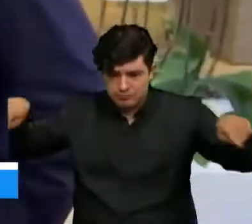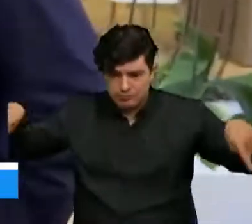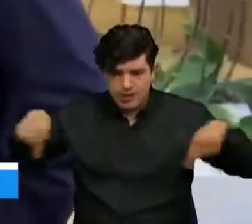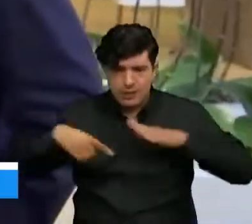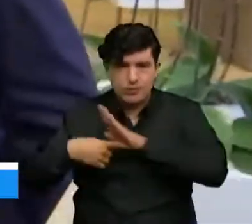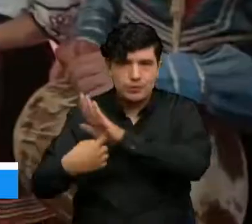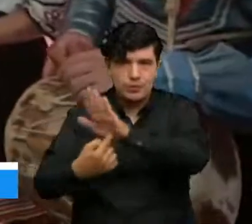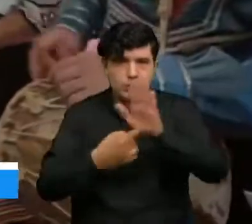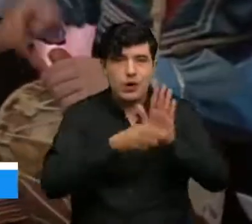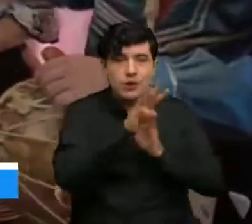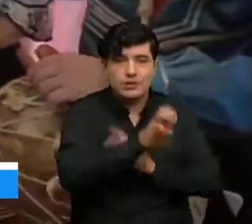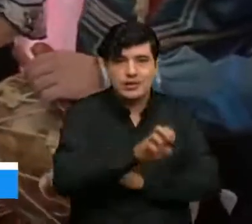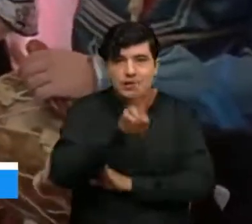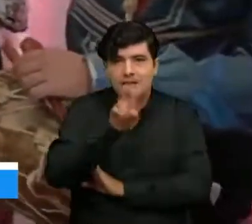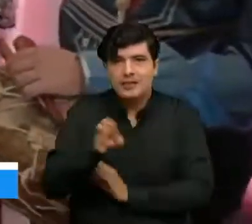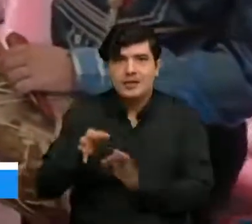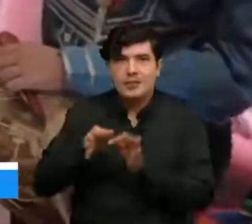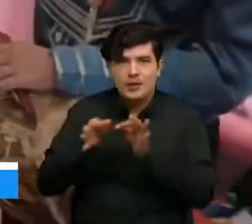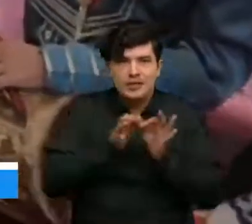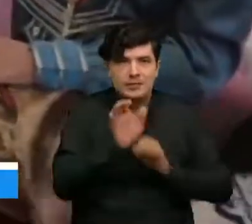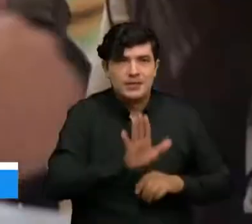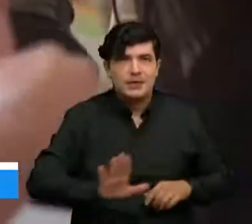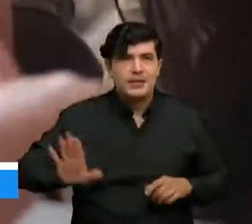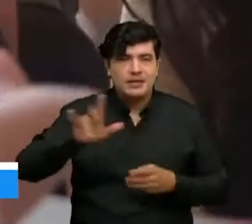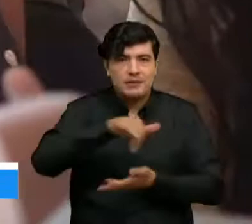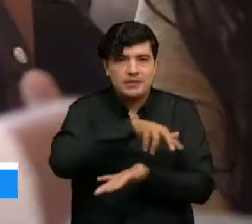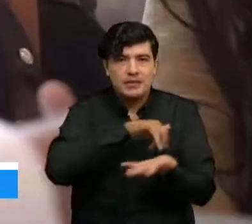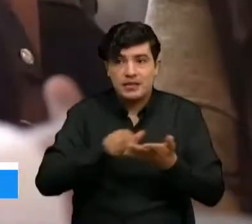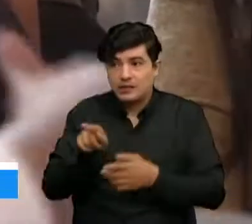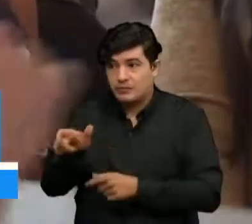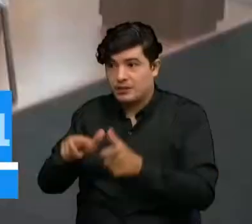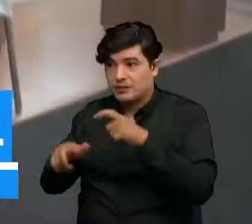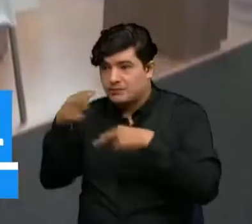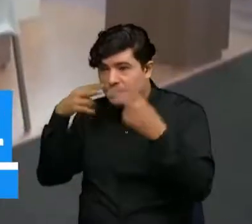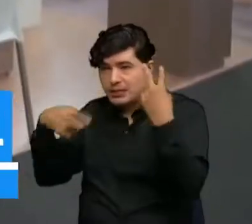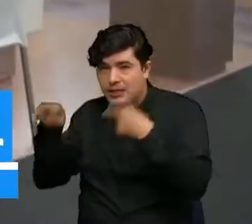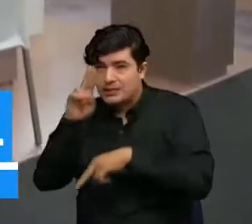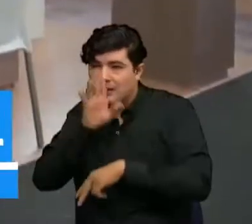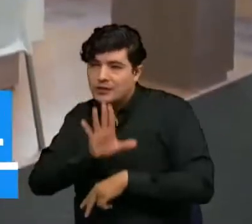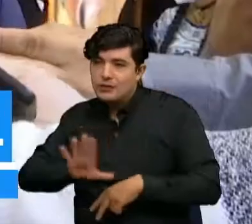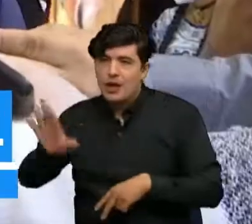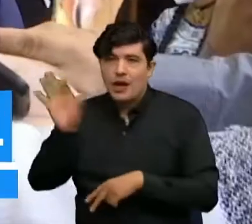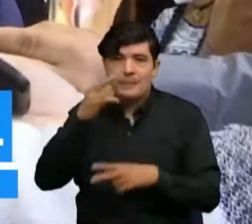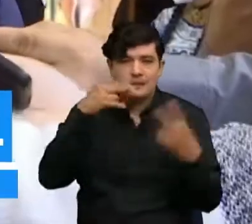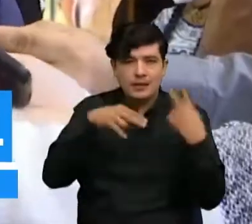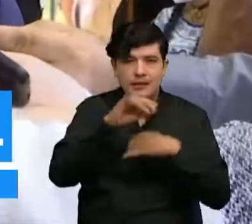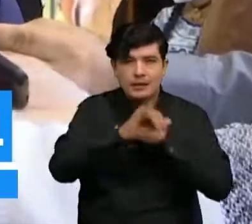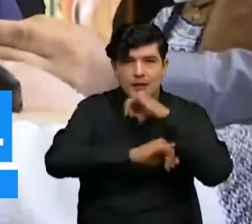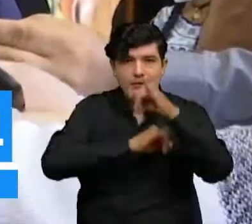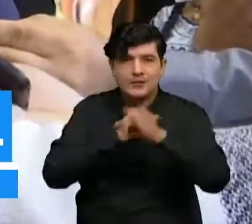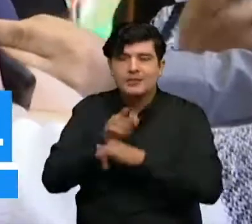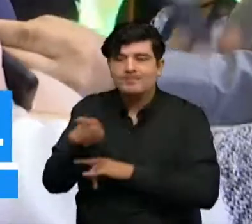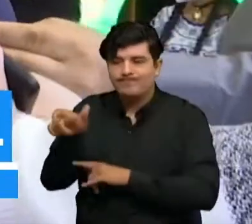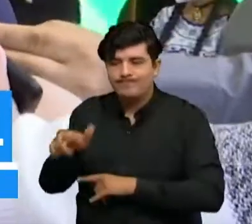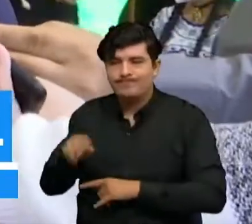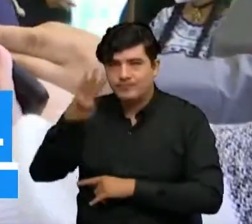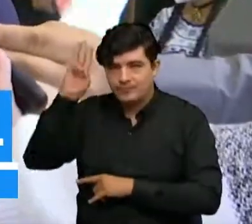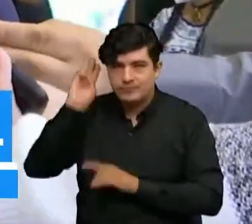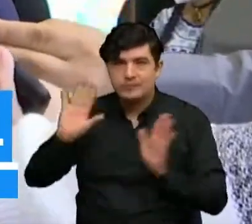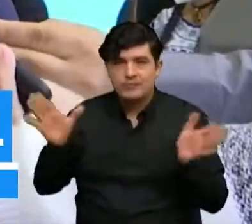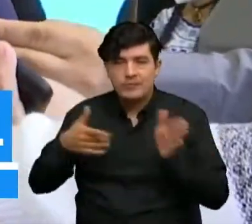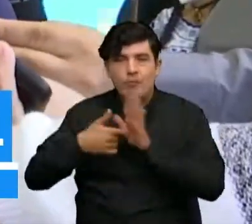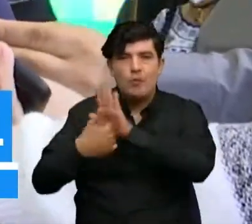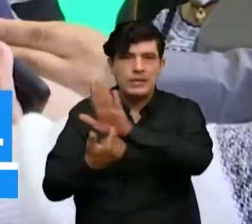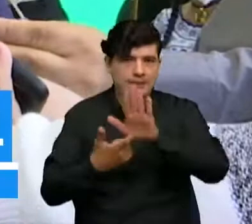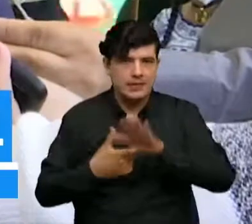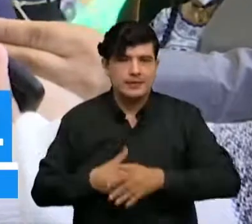los 87 municipios del departamento a los visitantes nacionales e internacionales. Es un mensaje de positivismo y